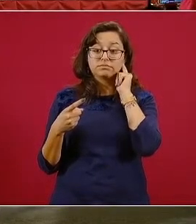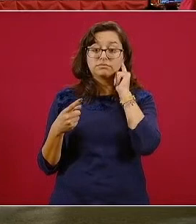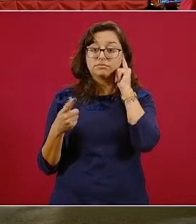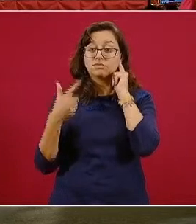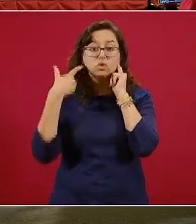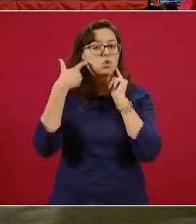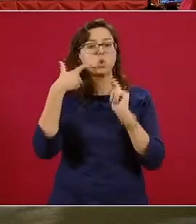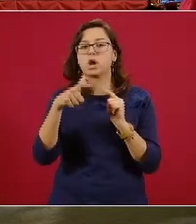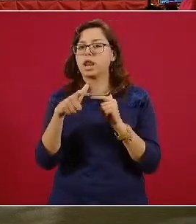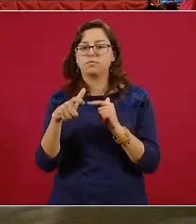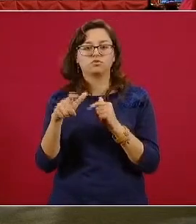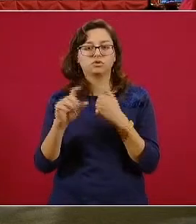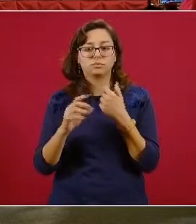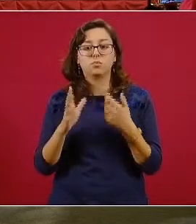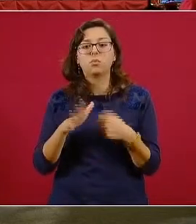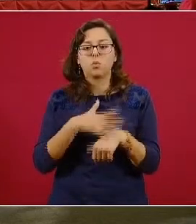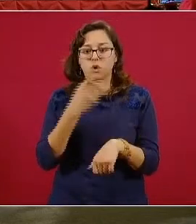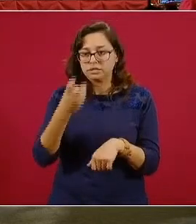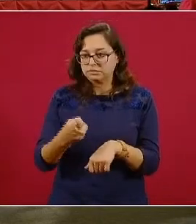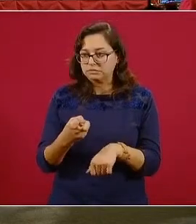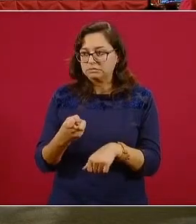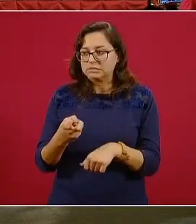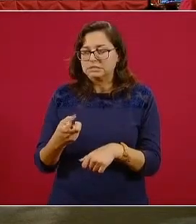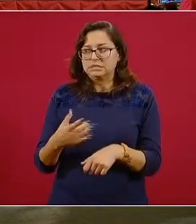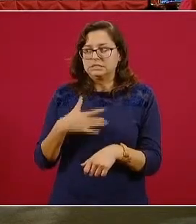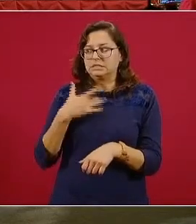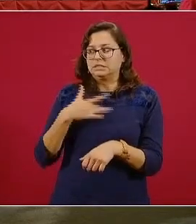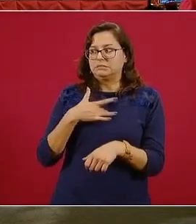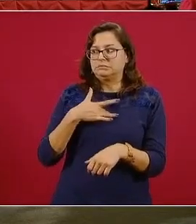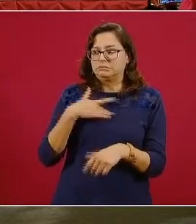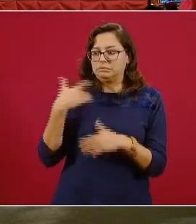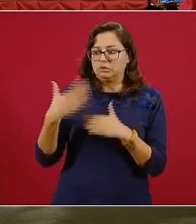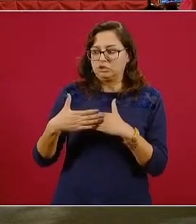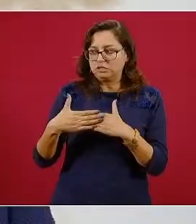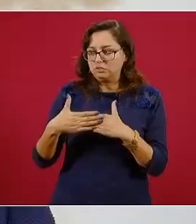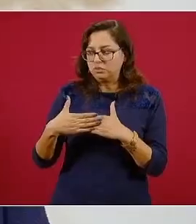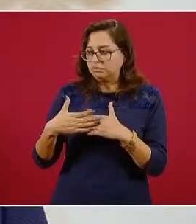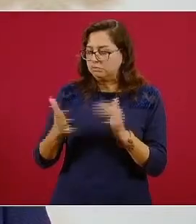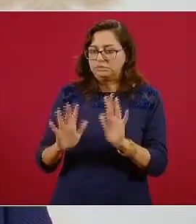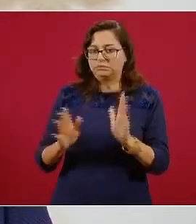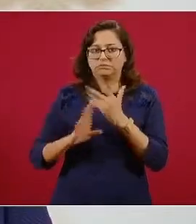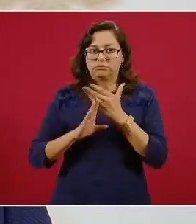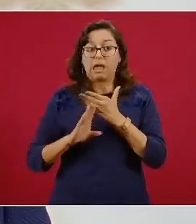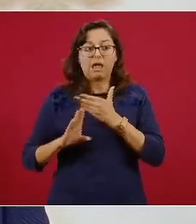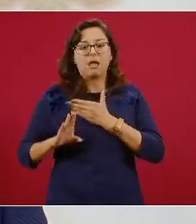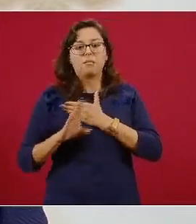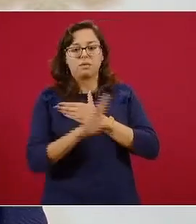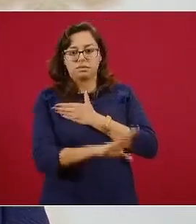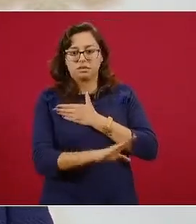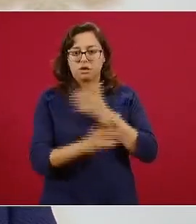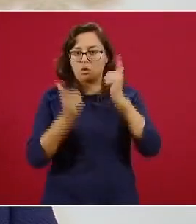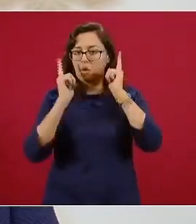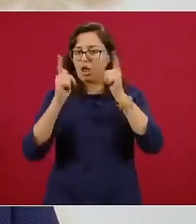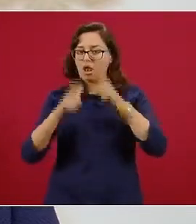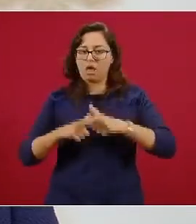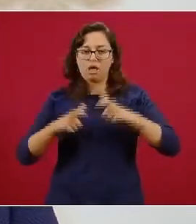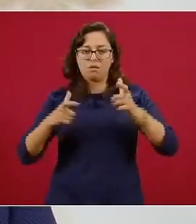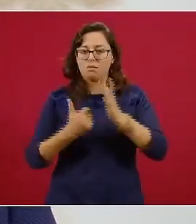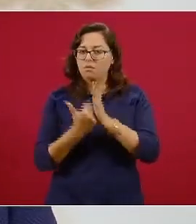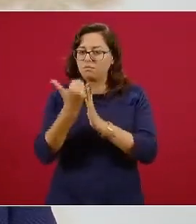que ocurra, por eso estamos aquí fortaleciendo a todo, que ojalá no aumenten,